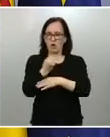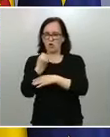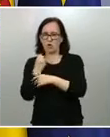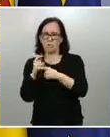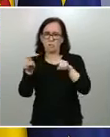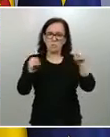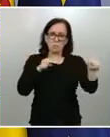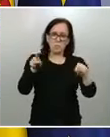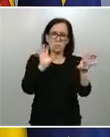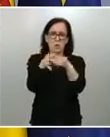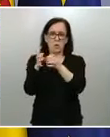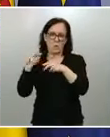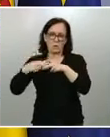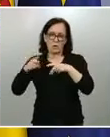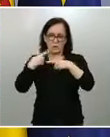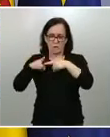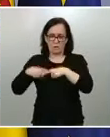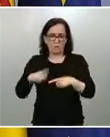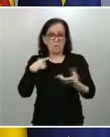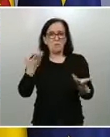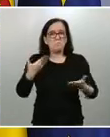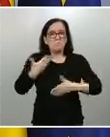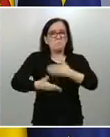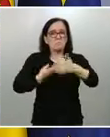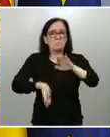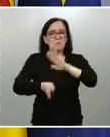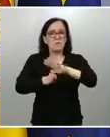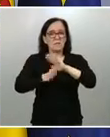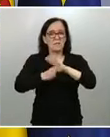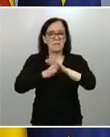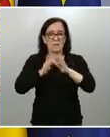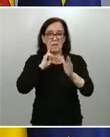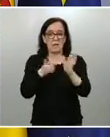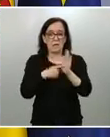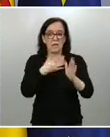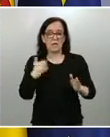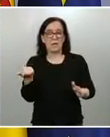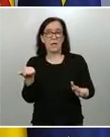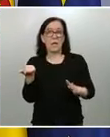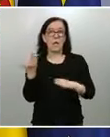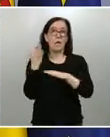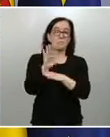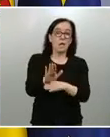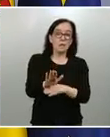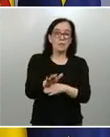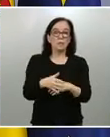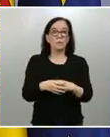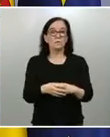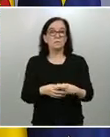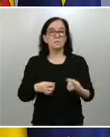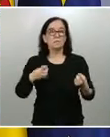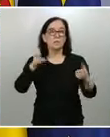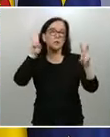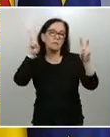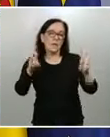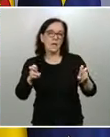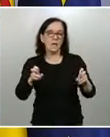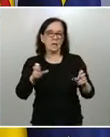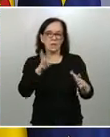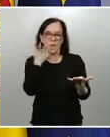iniciativas legislativas si alguien quiere plantear alguna cuestión en mitad de esta crisis